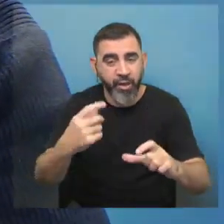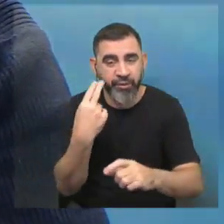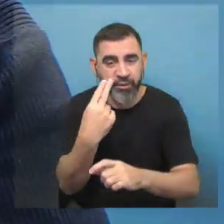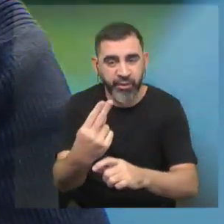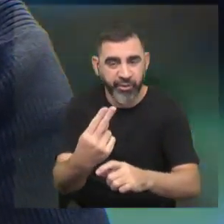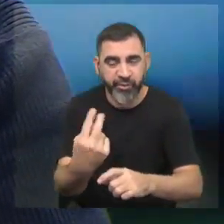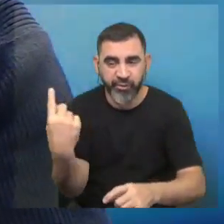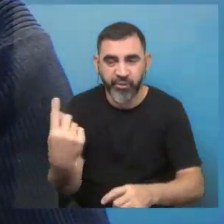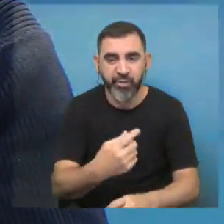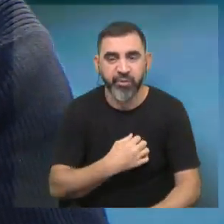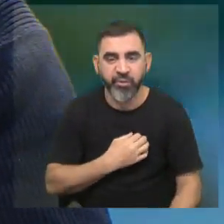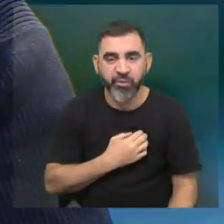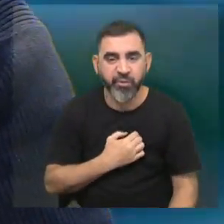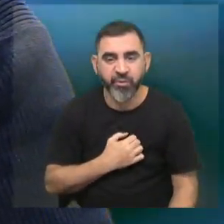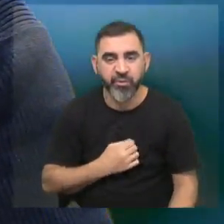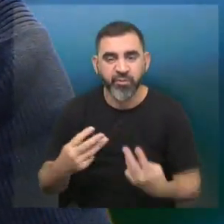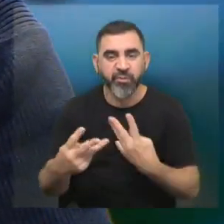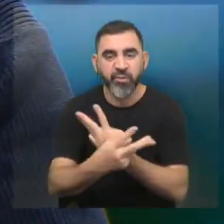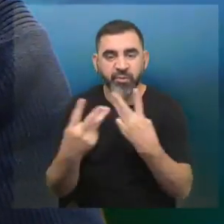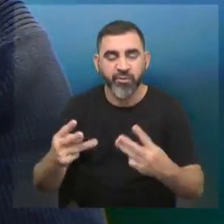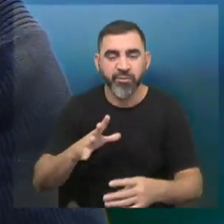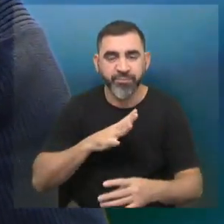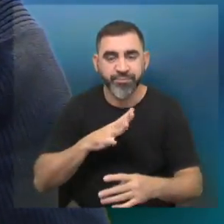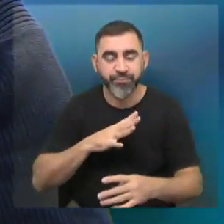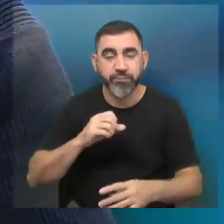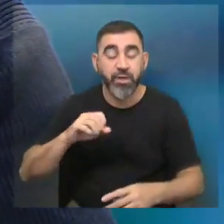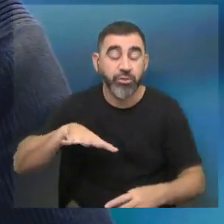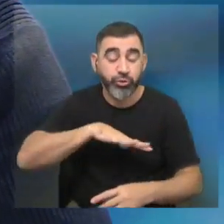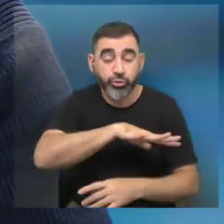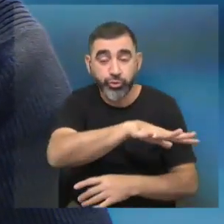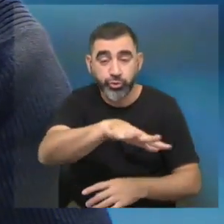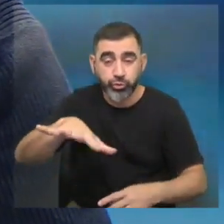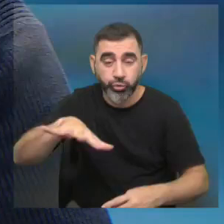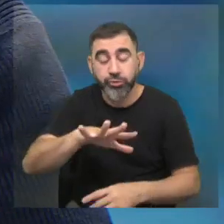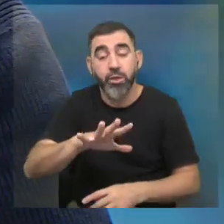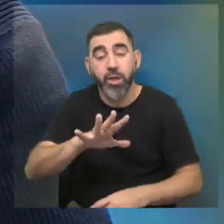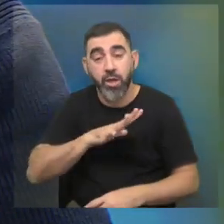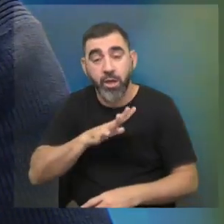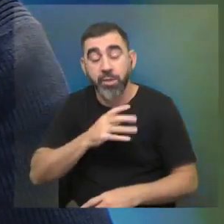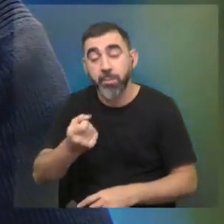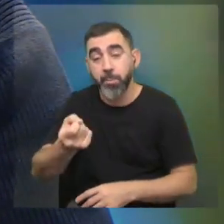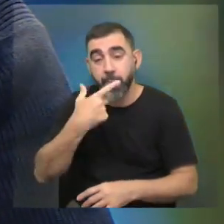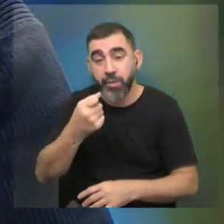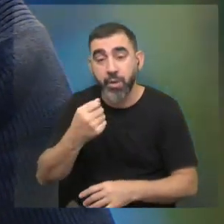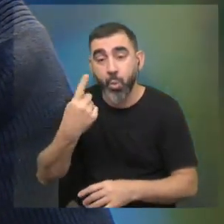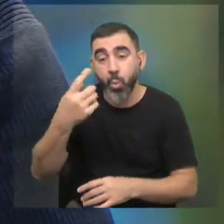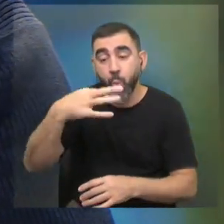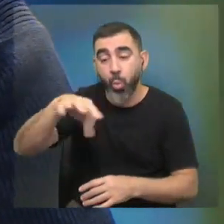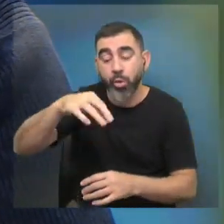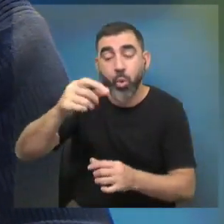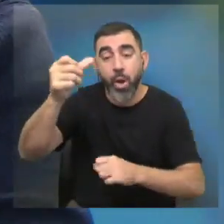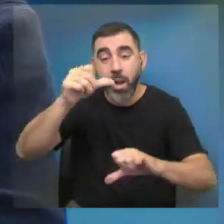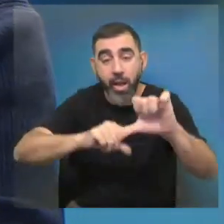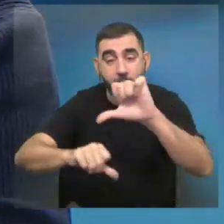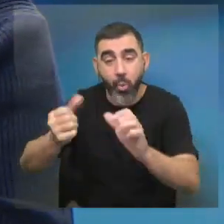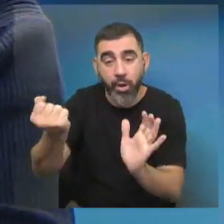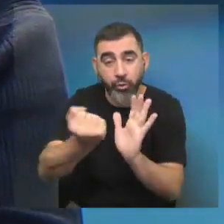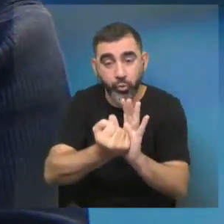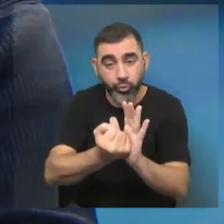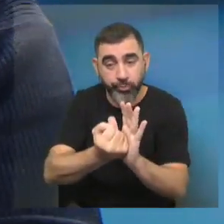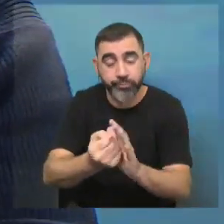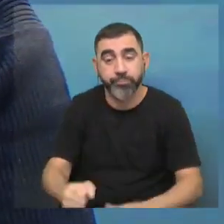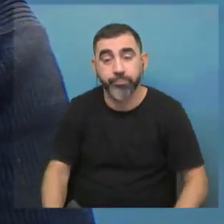ve en la orilla, y eso ya es tarde, y aparte se hace por rutina métodos de microscopía y en esos no puedes detectar si